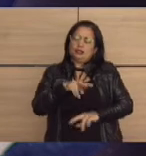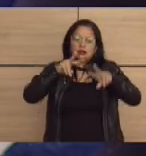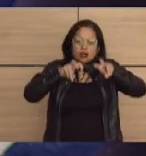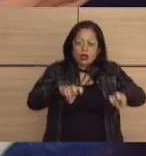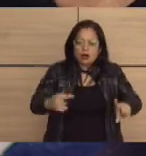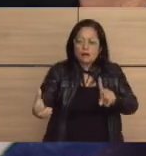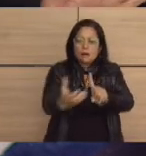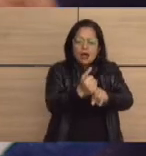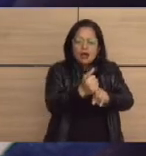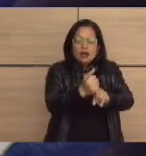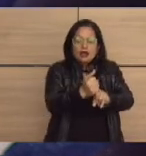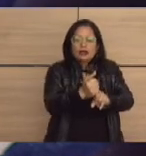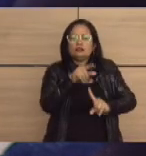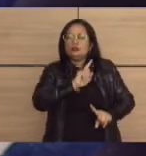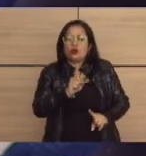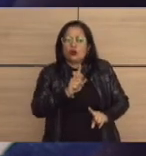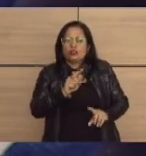un cubrimiento de América.